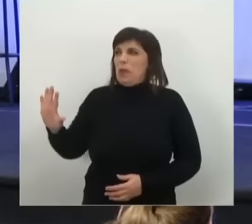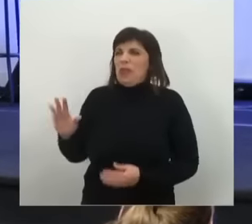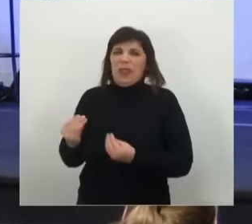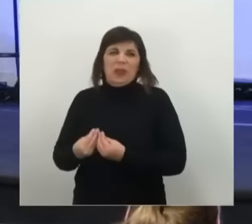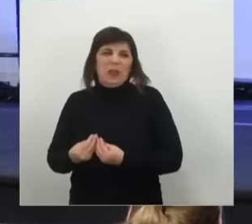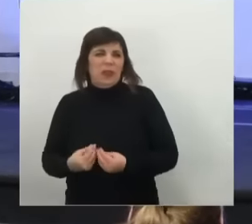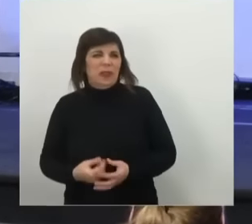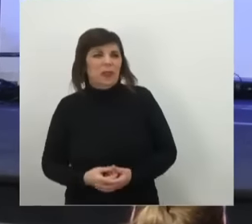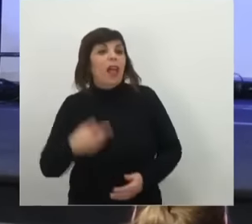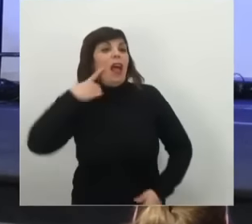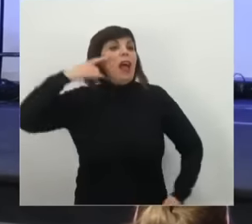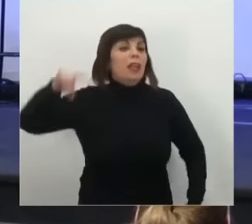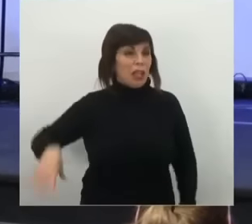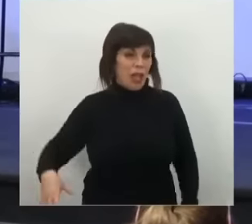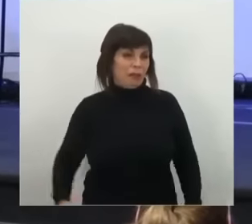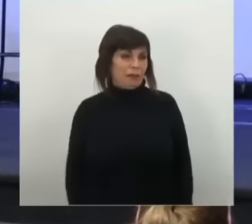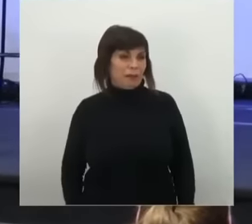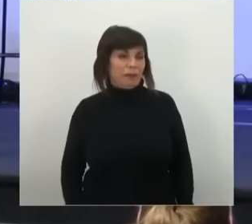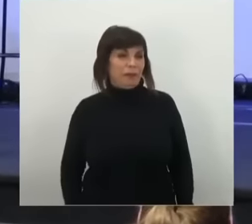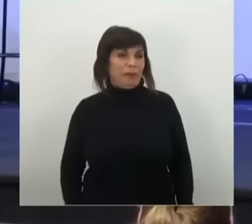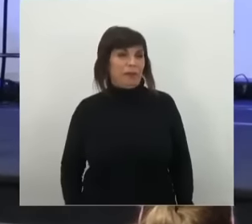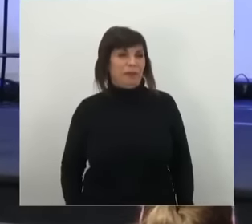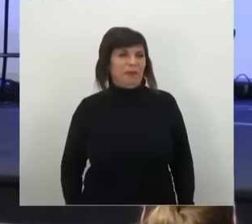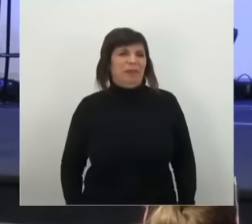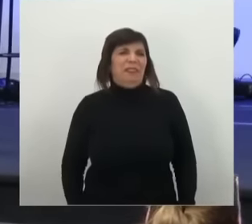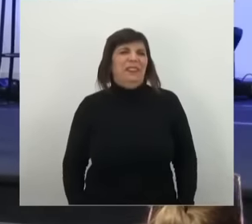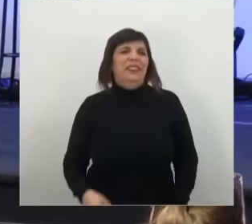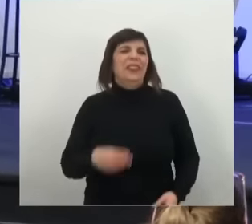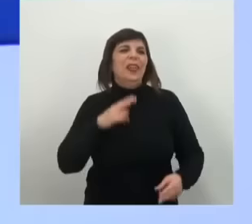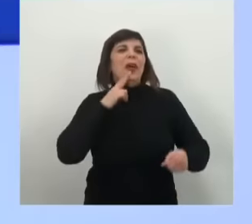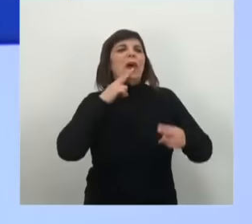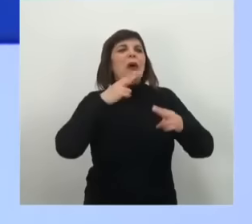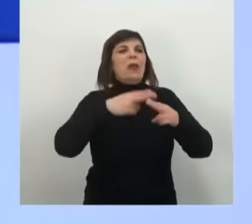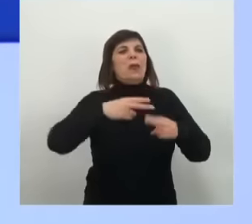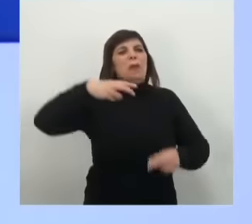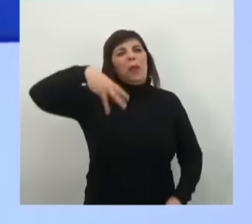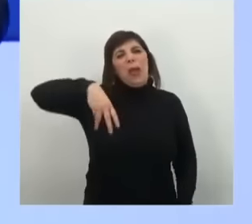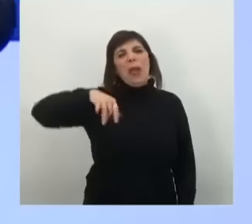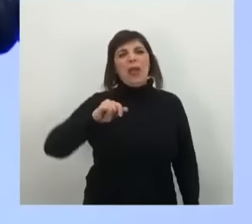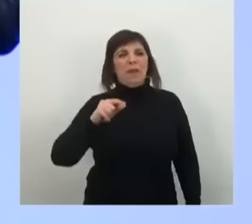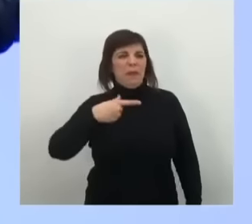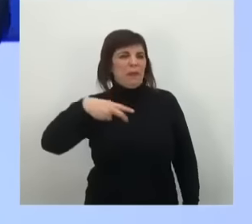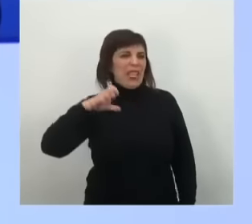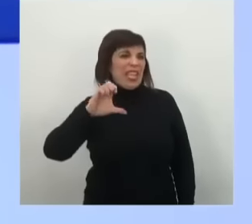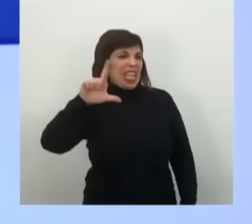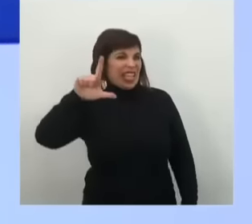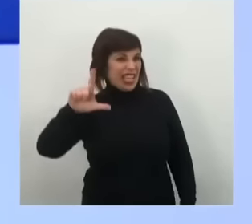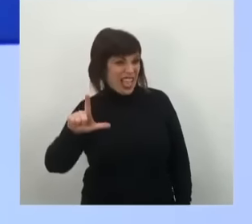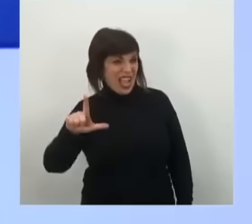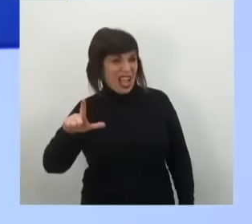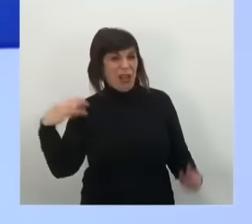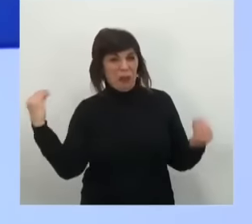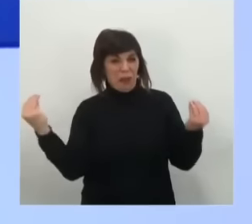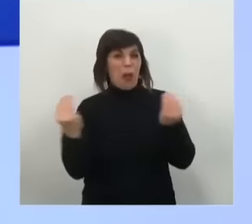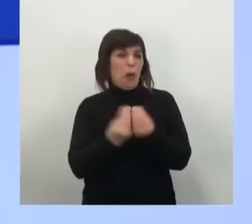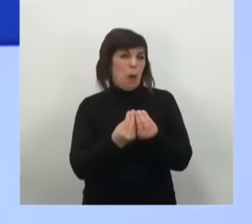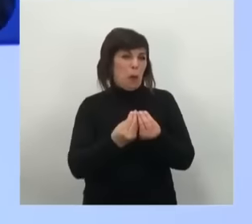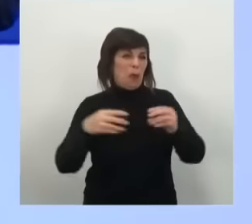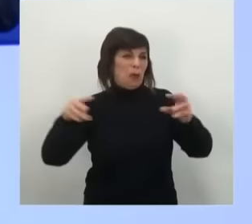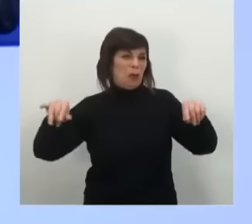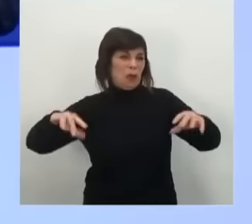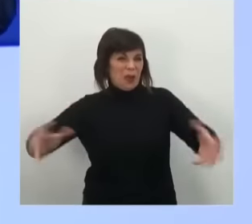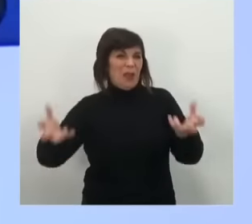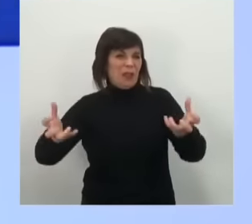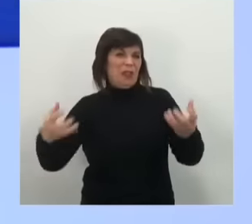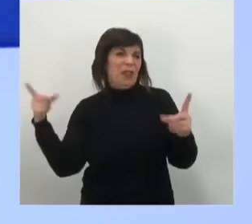el Quién era Era Miguel que se había levantado a una de la mañana se había perdido en el desierto y me encontró en el desierto Miguel